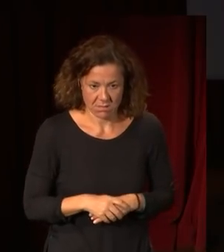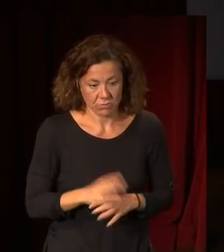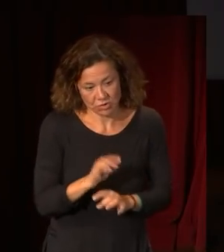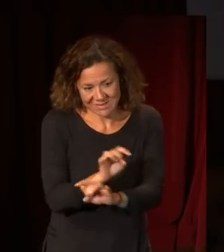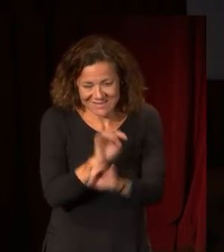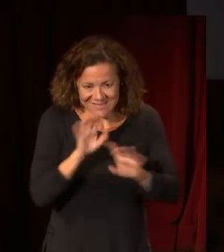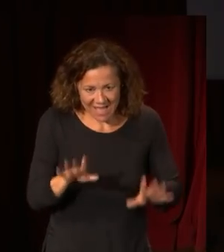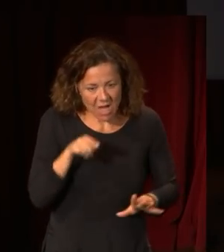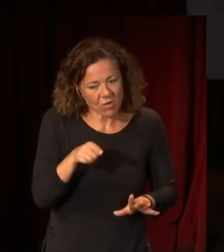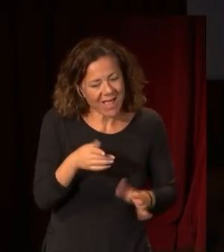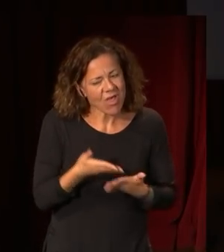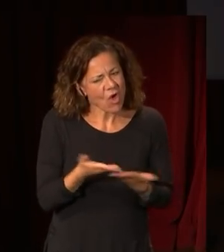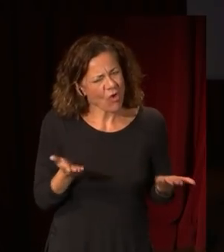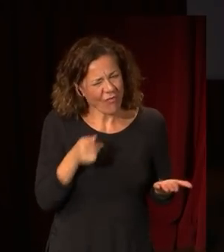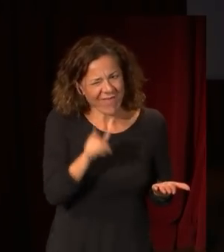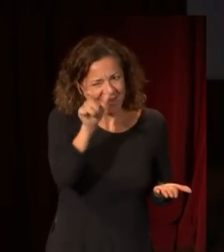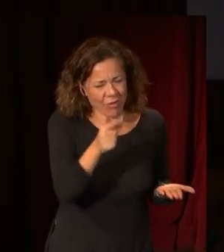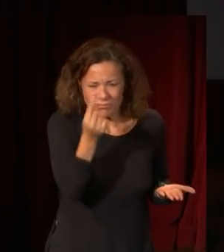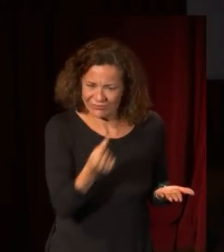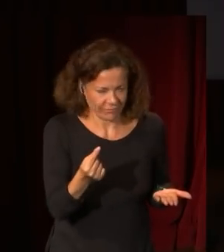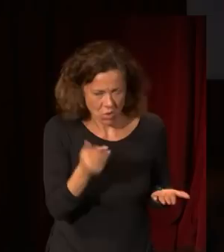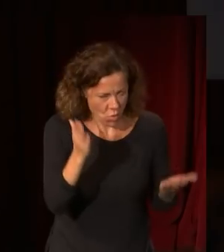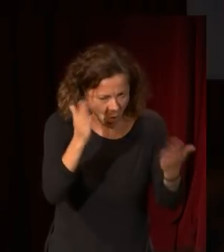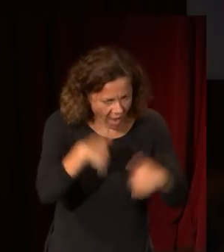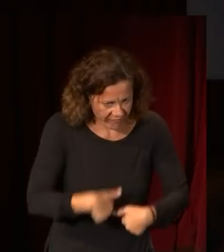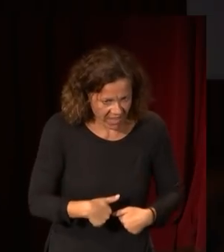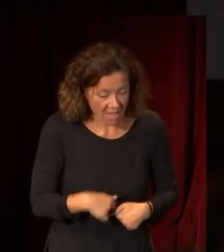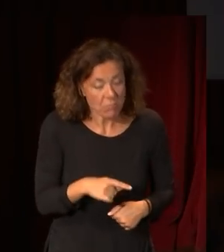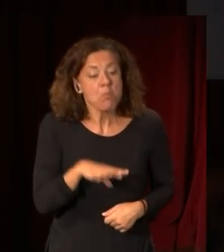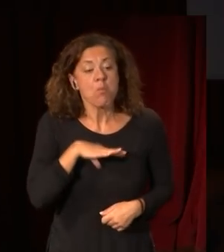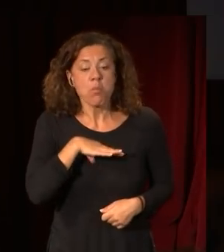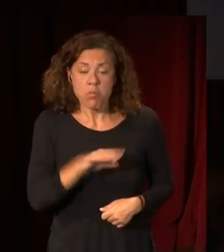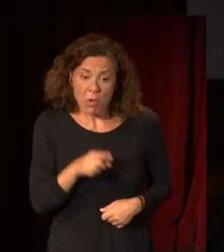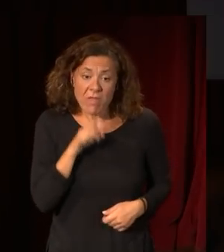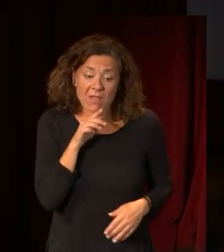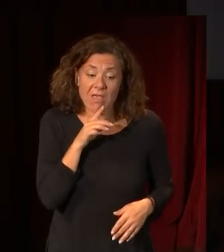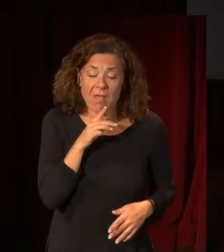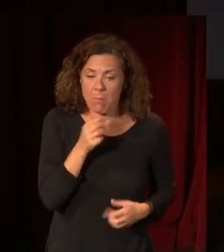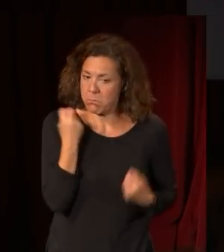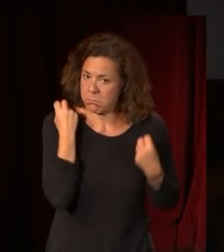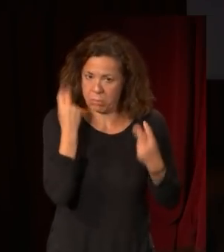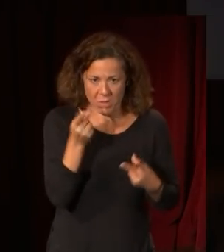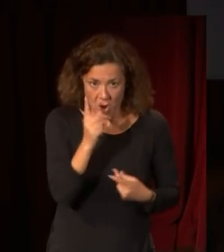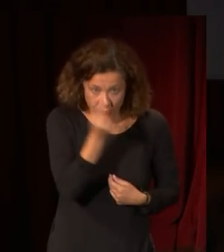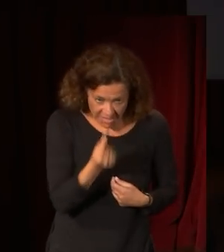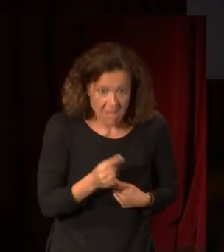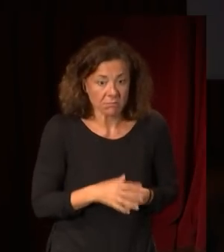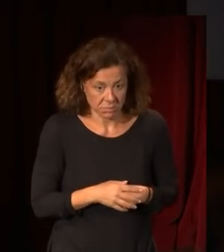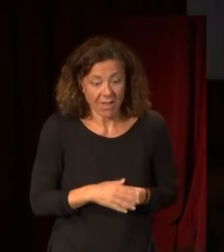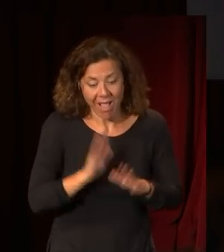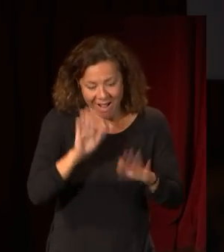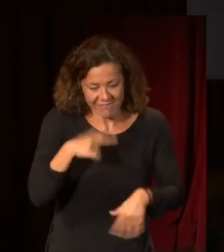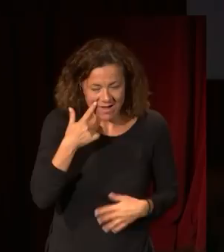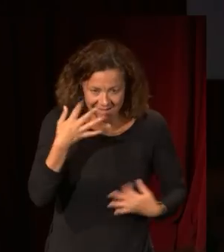evidente que existía una desconfianza máxima hacia la posibilidad de que bermejo cumpliera con lo acordado como finalmente